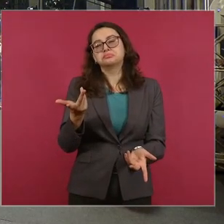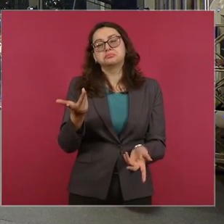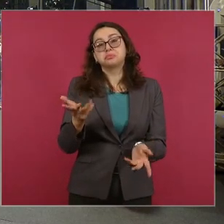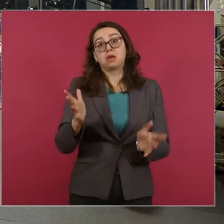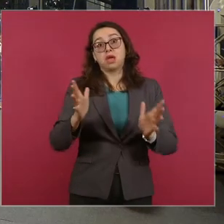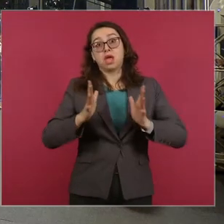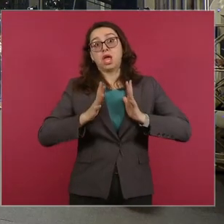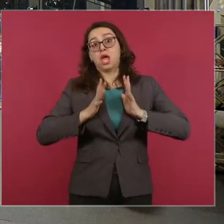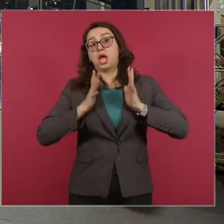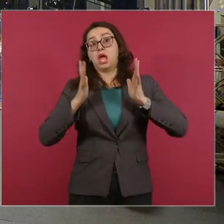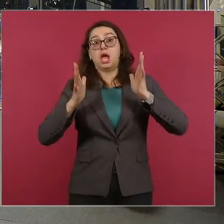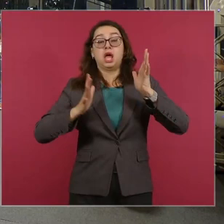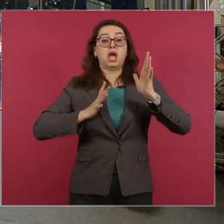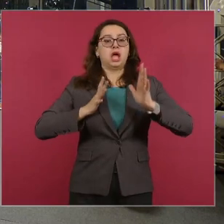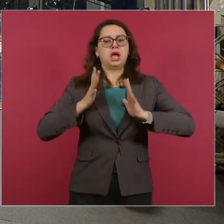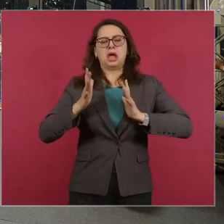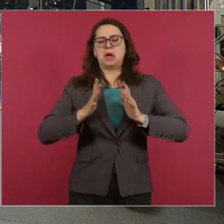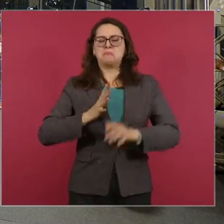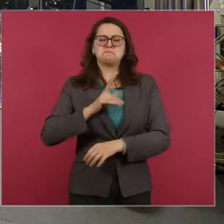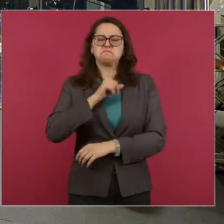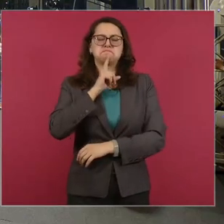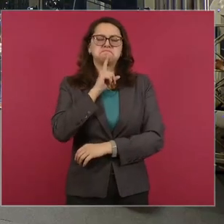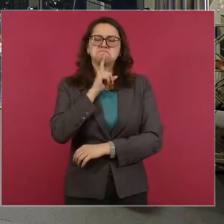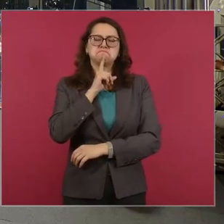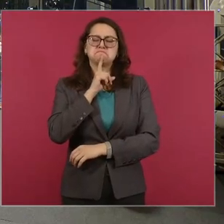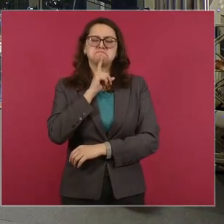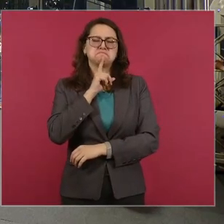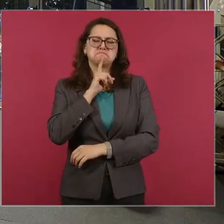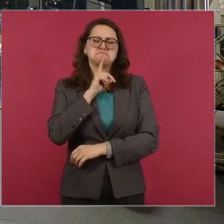no estoy diciendo ninguna mentira,